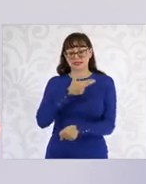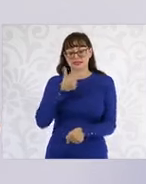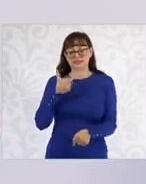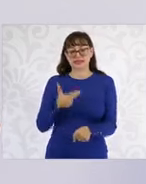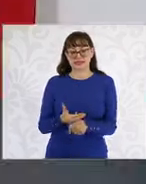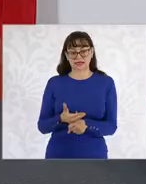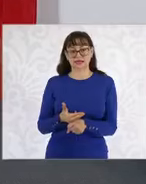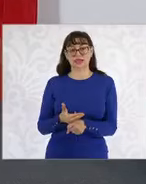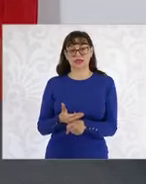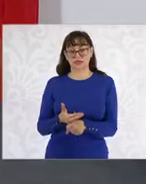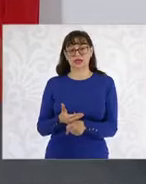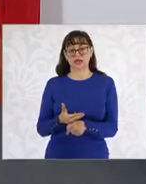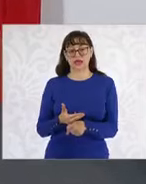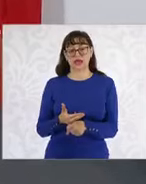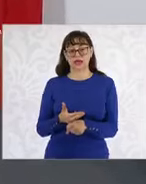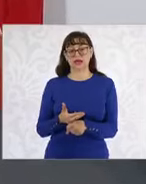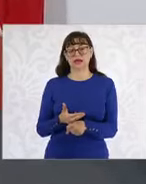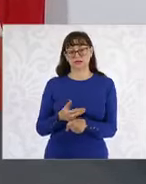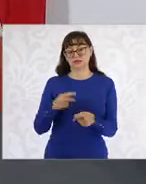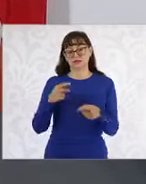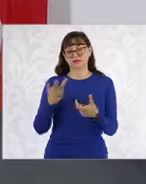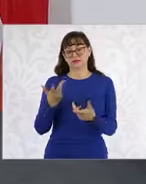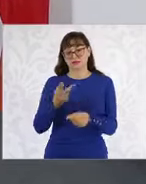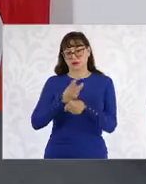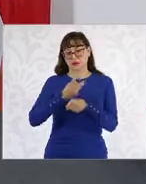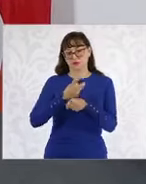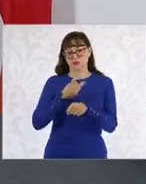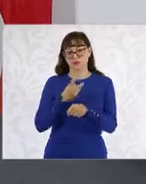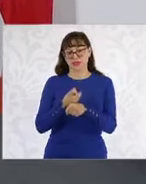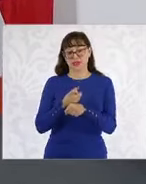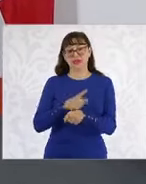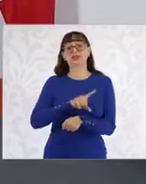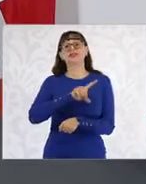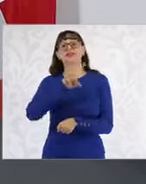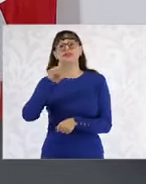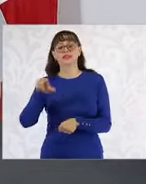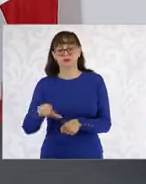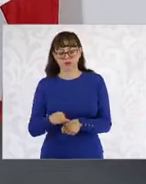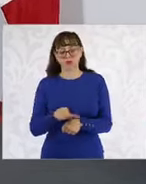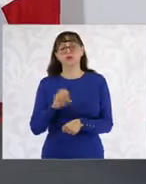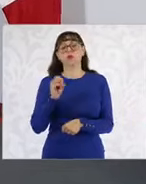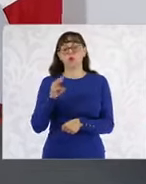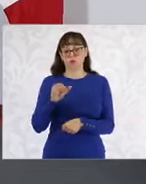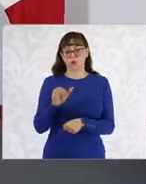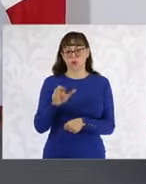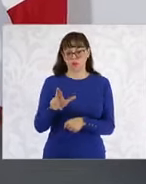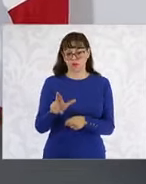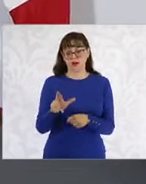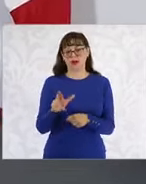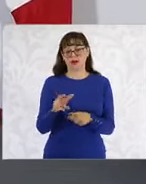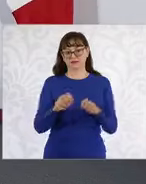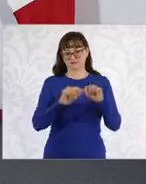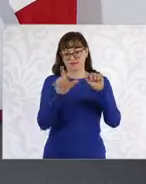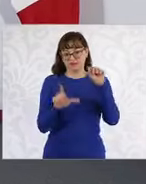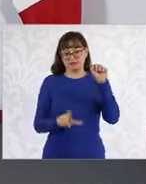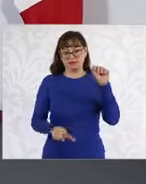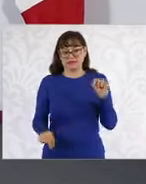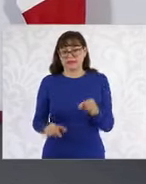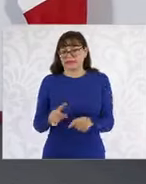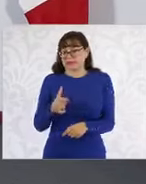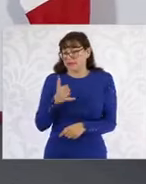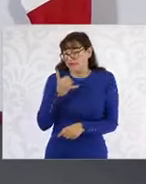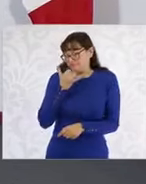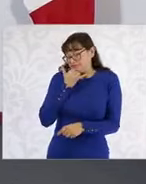Seguridad Pública. Y después Omar ya presentará los resultados específicos en cada una de las entidades de la República. Discúlpame,